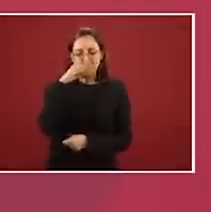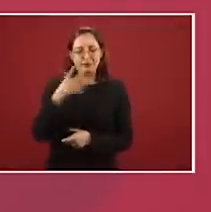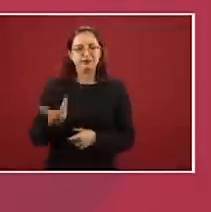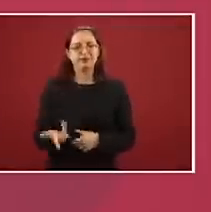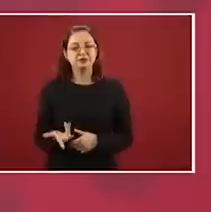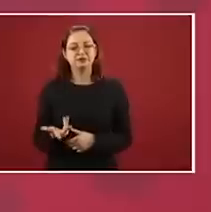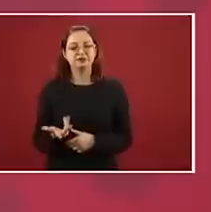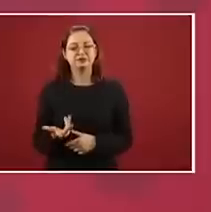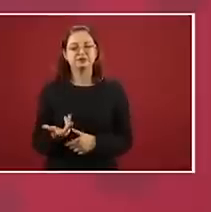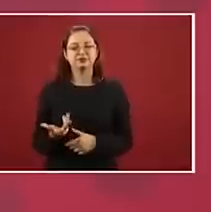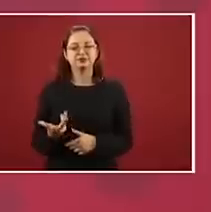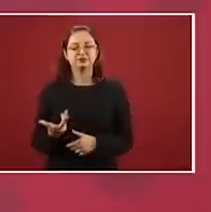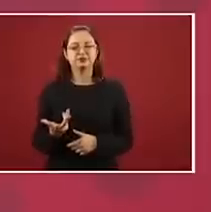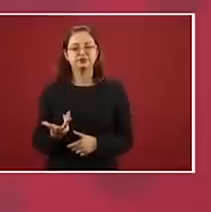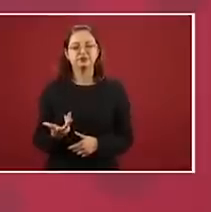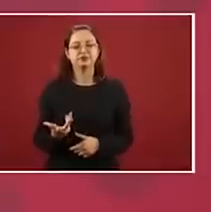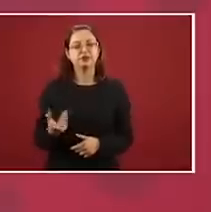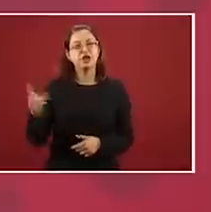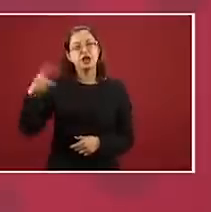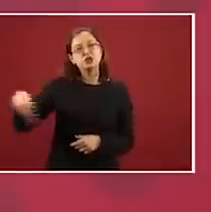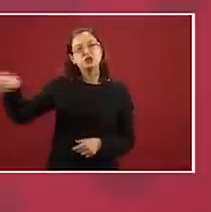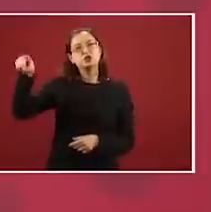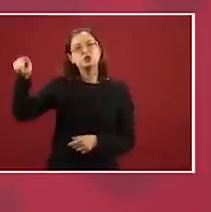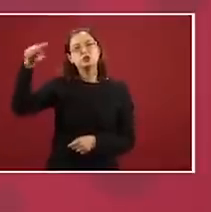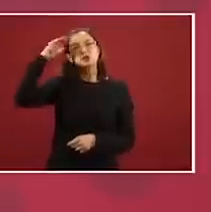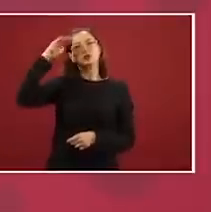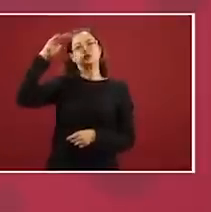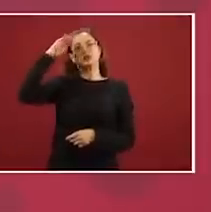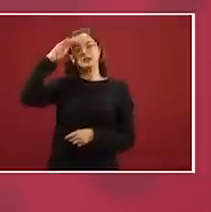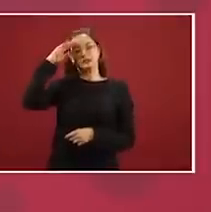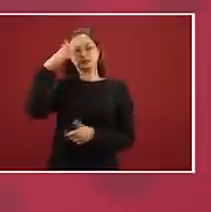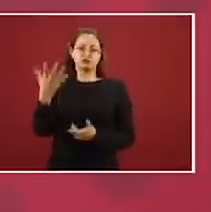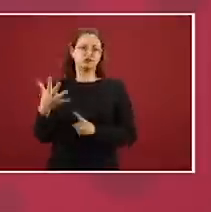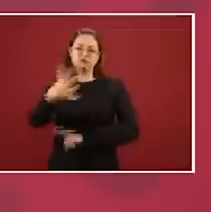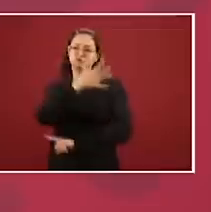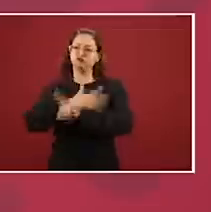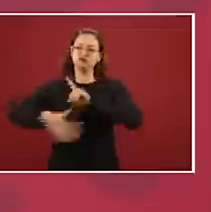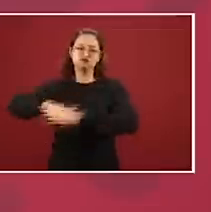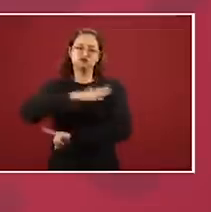está en lo que ellos conocen como estado de bienestar.